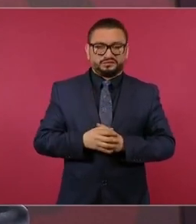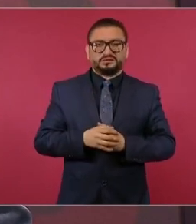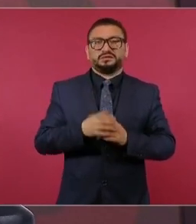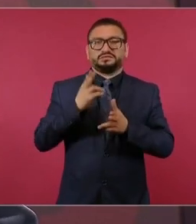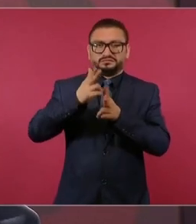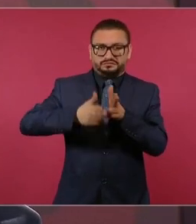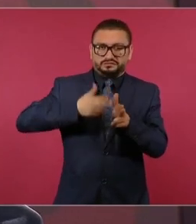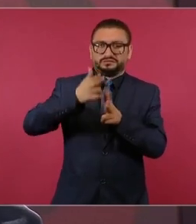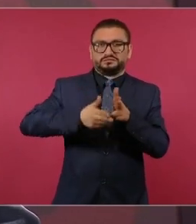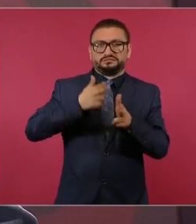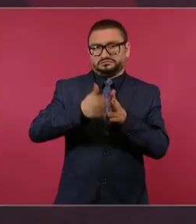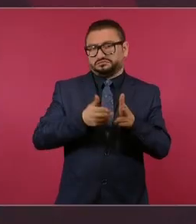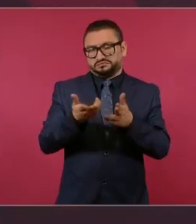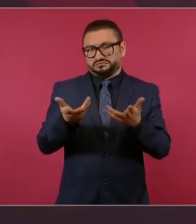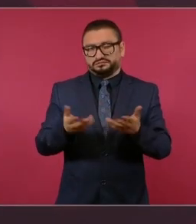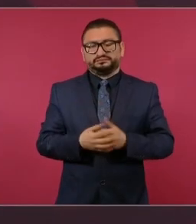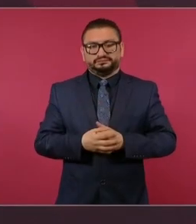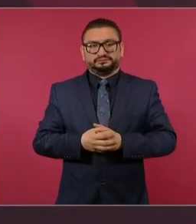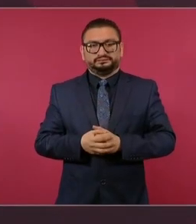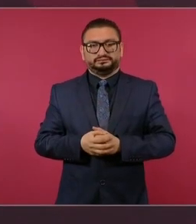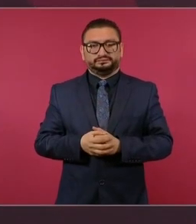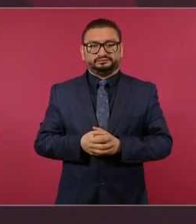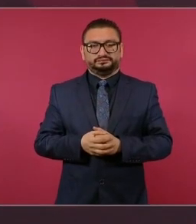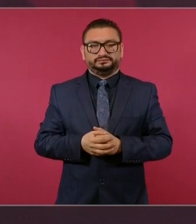en ferrocarriles.